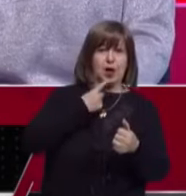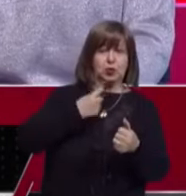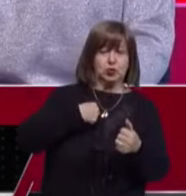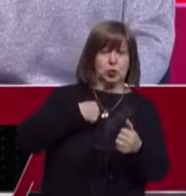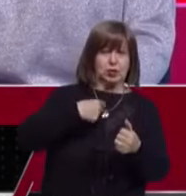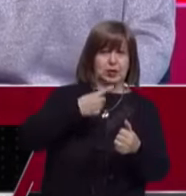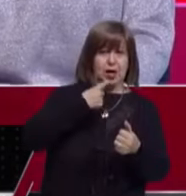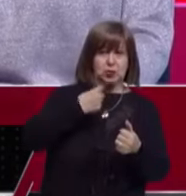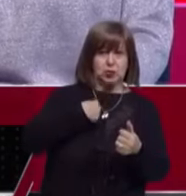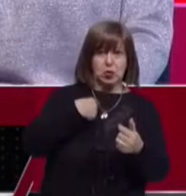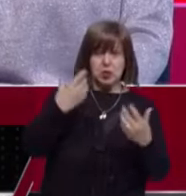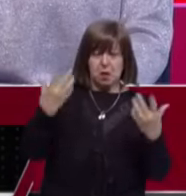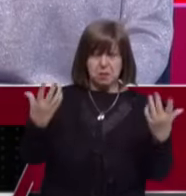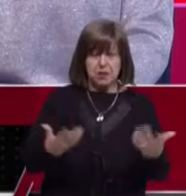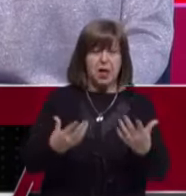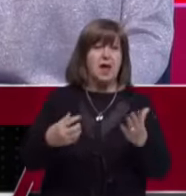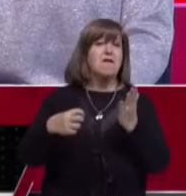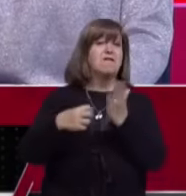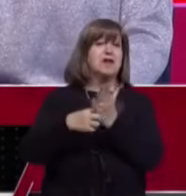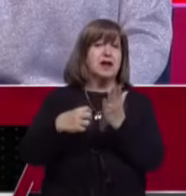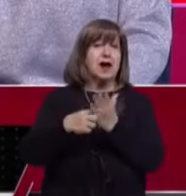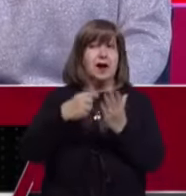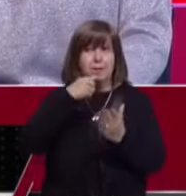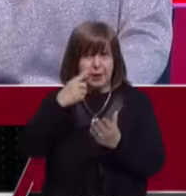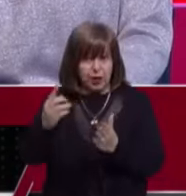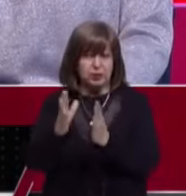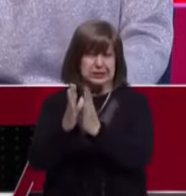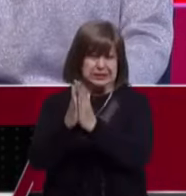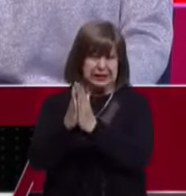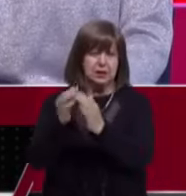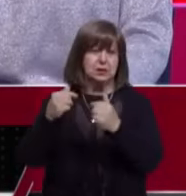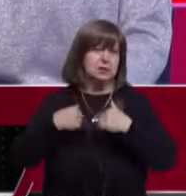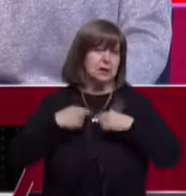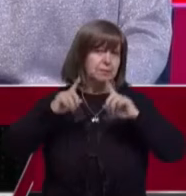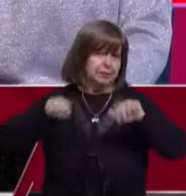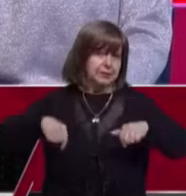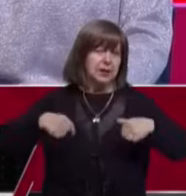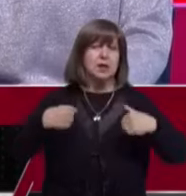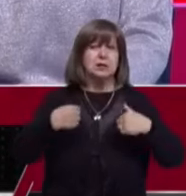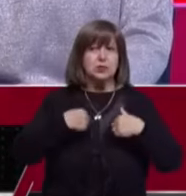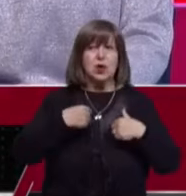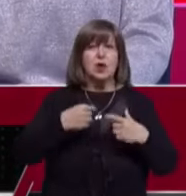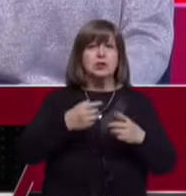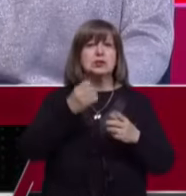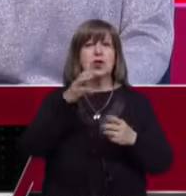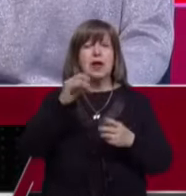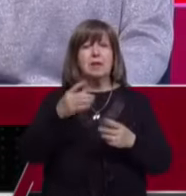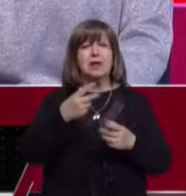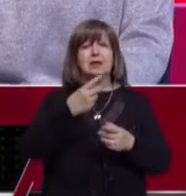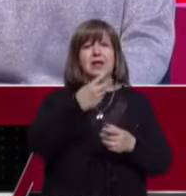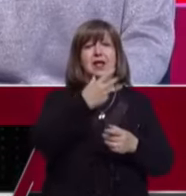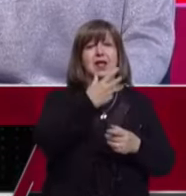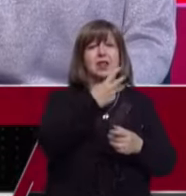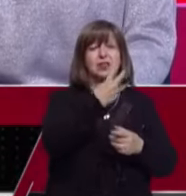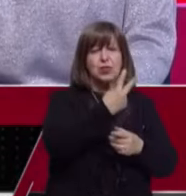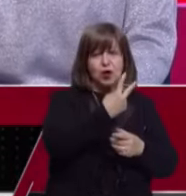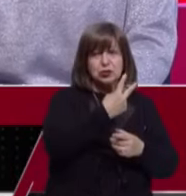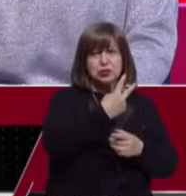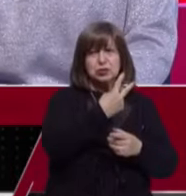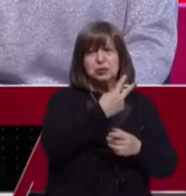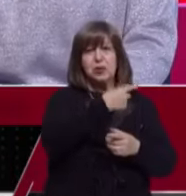muy positivo conocerlas desde la Fiscalía Especializada de Delitos Informáticos. Nosotros por semana en promedio tenemos de 2 a 3